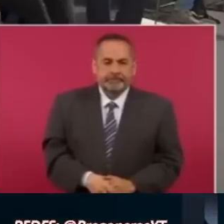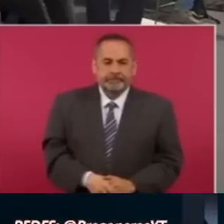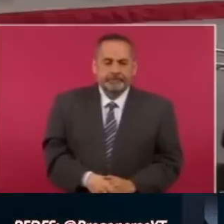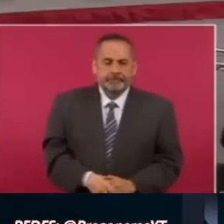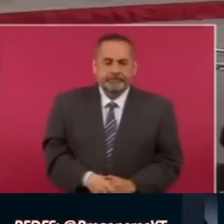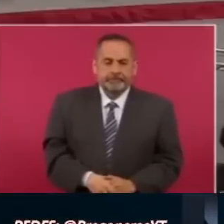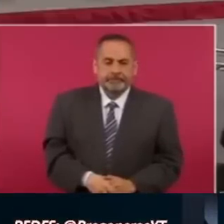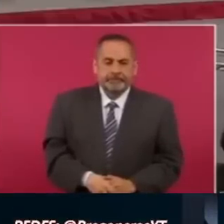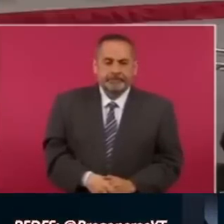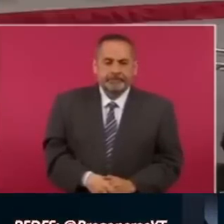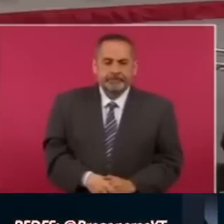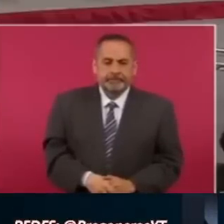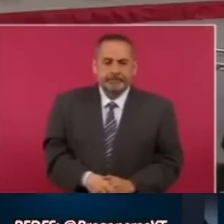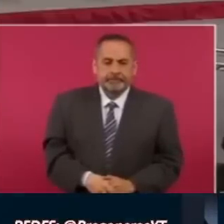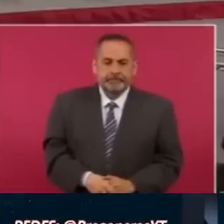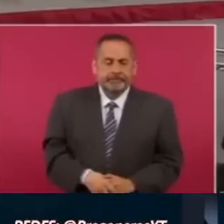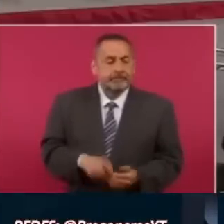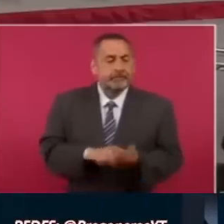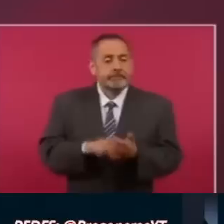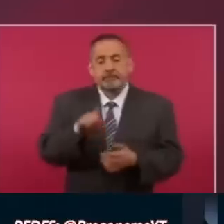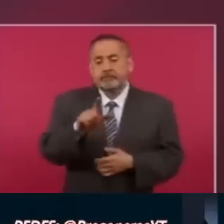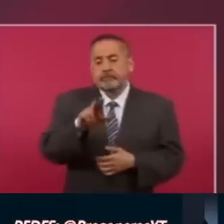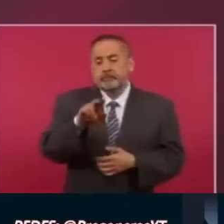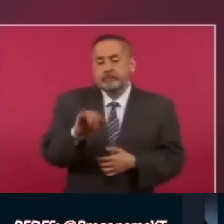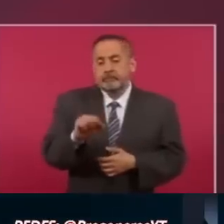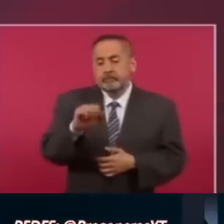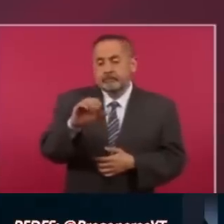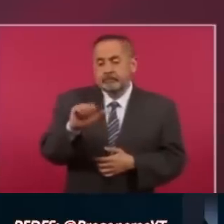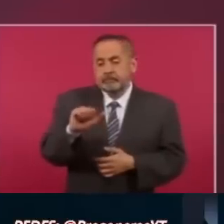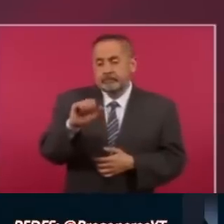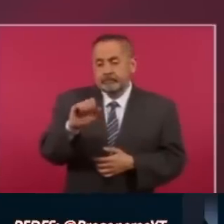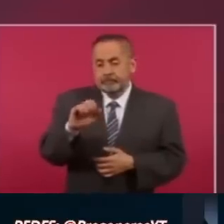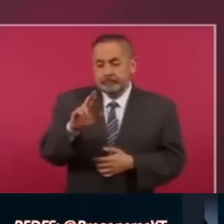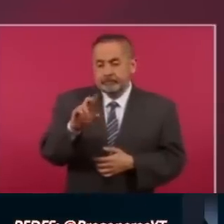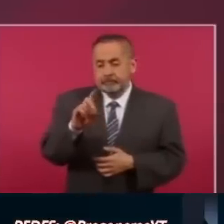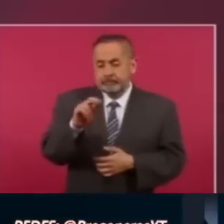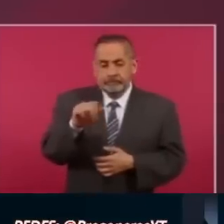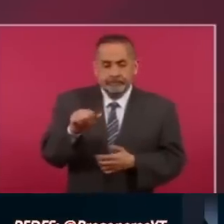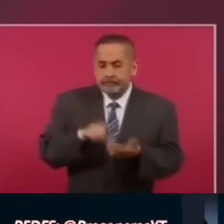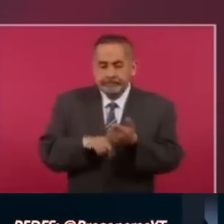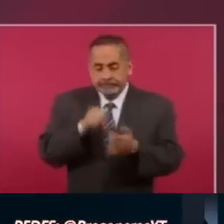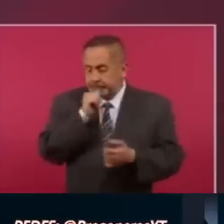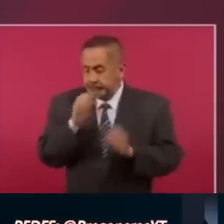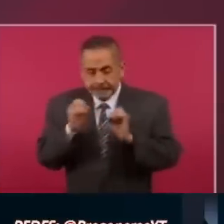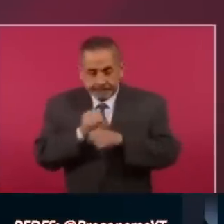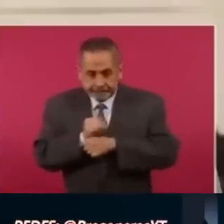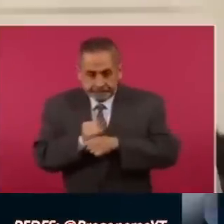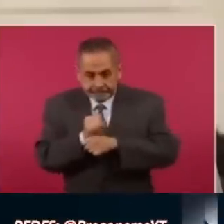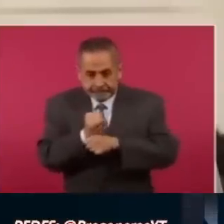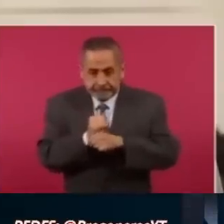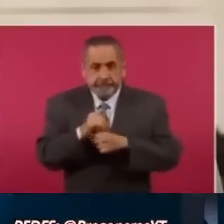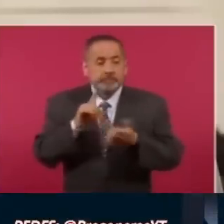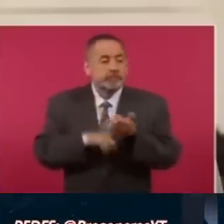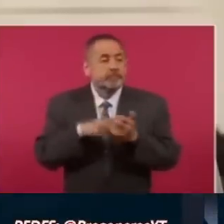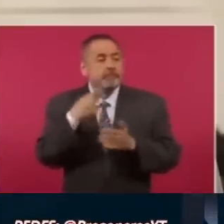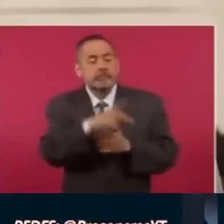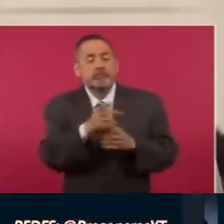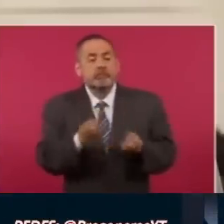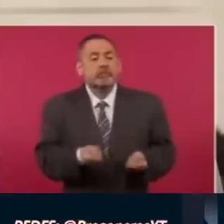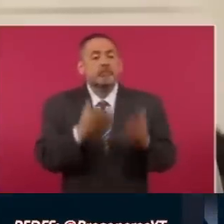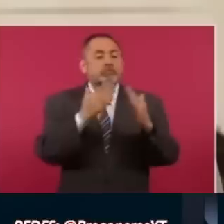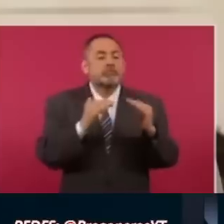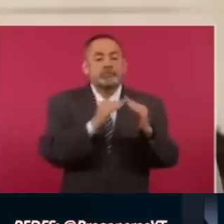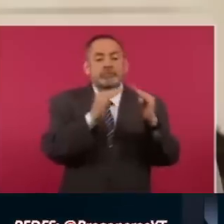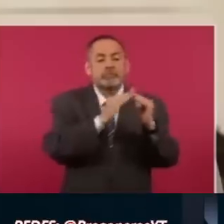México? A Luis Cárdenas Palomino no hemos hecho una investigación de propiedades de este